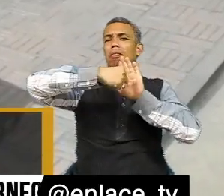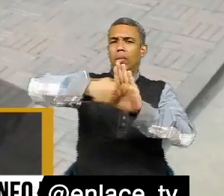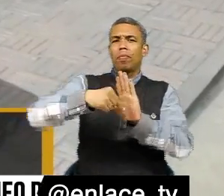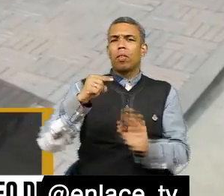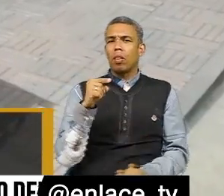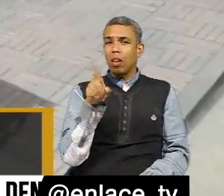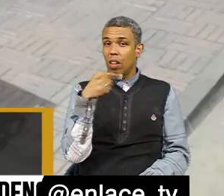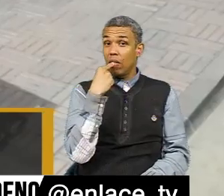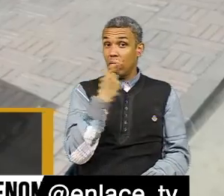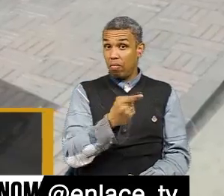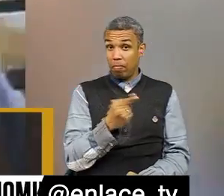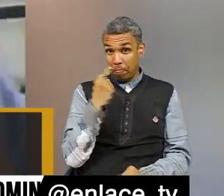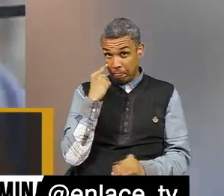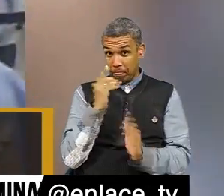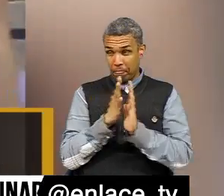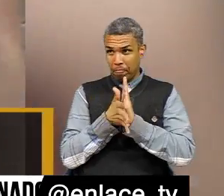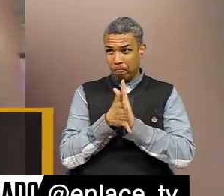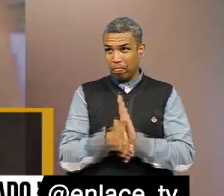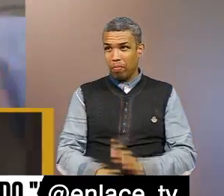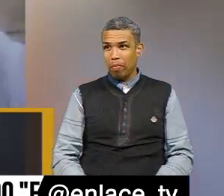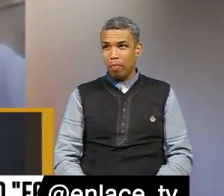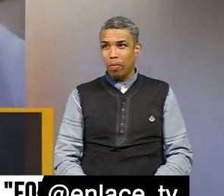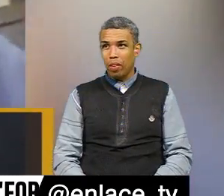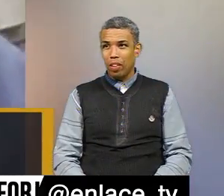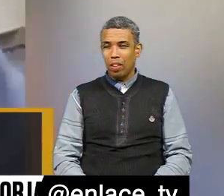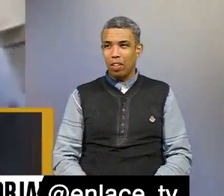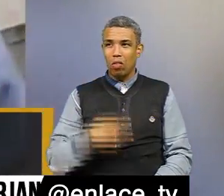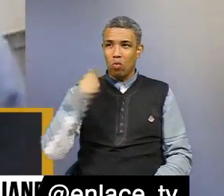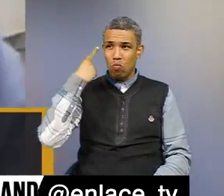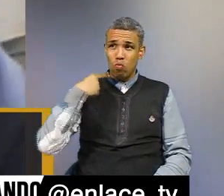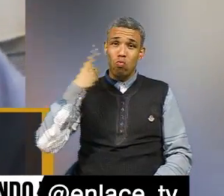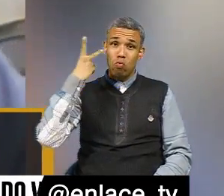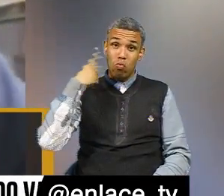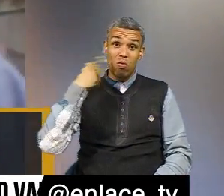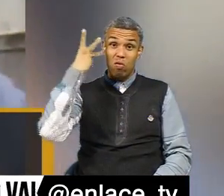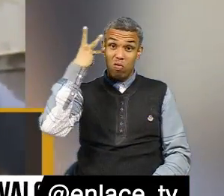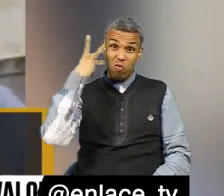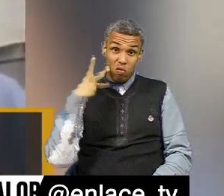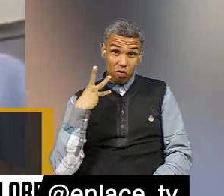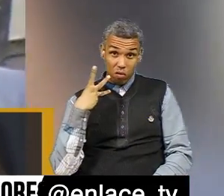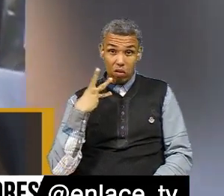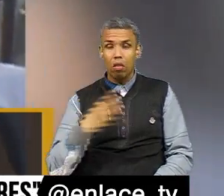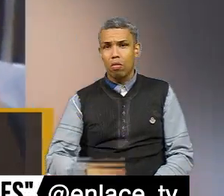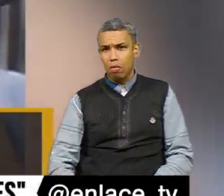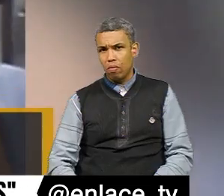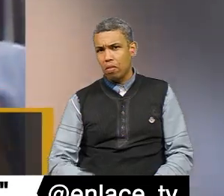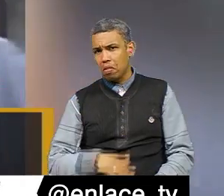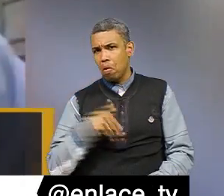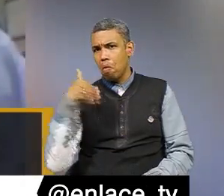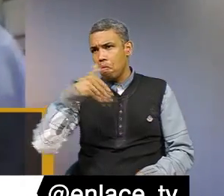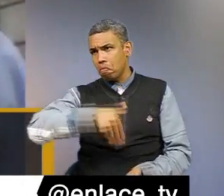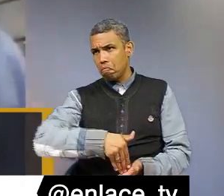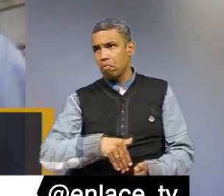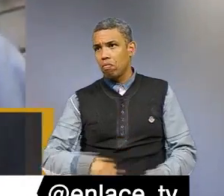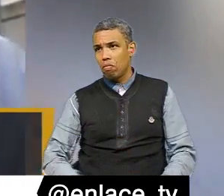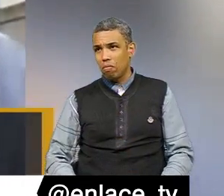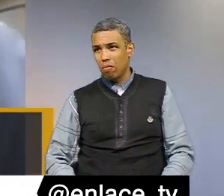cometió. Hoy, día 3, volví y vamos a ver qué sucede. Ahí están todos.